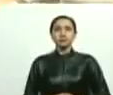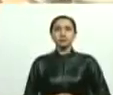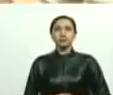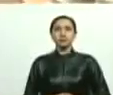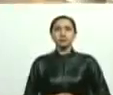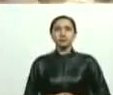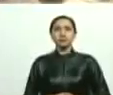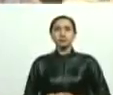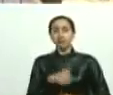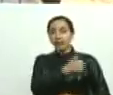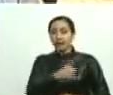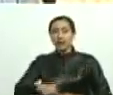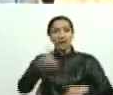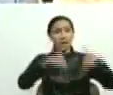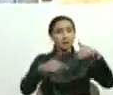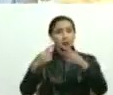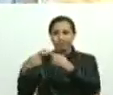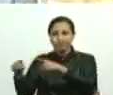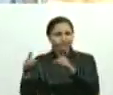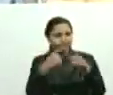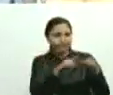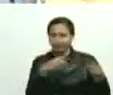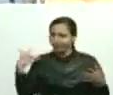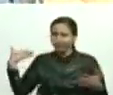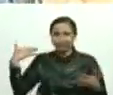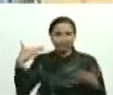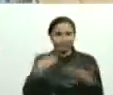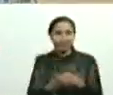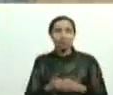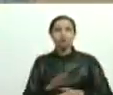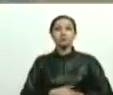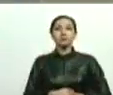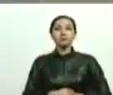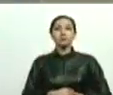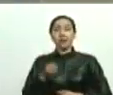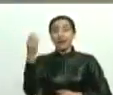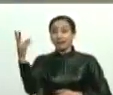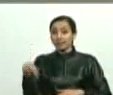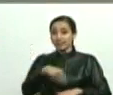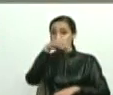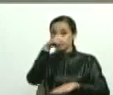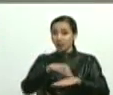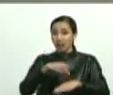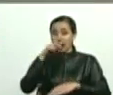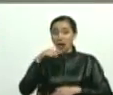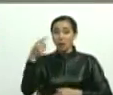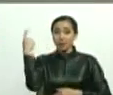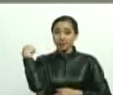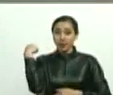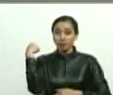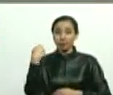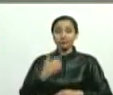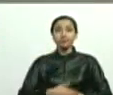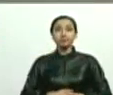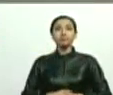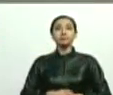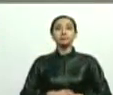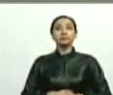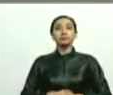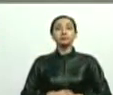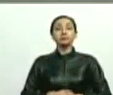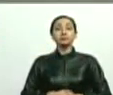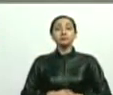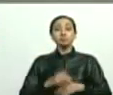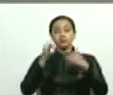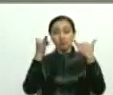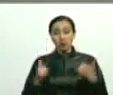Cada elección es diferente a la otra. La elección de la Asamblea Nacional el año pasado. Así que vamos a unas elecciones